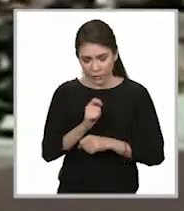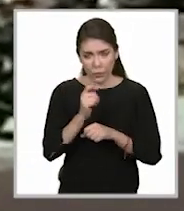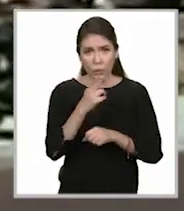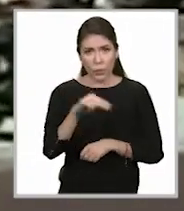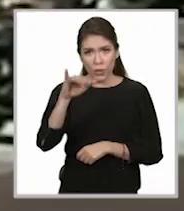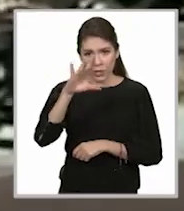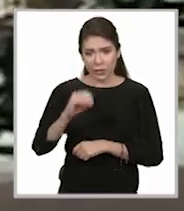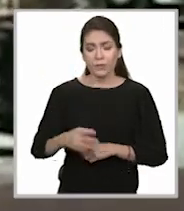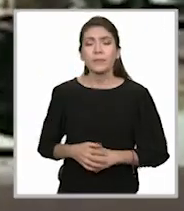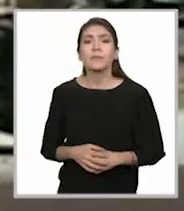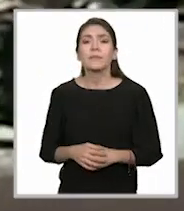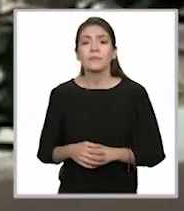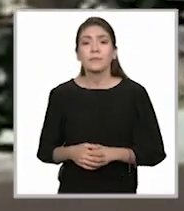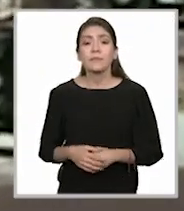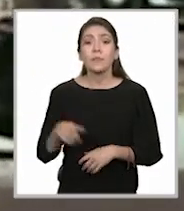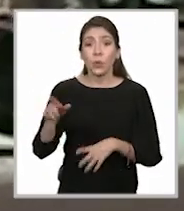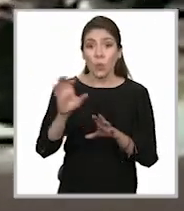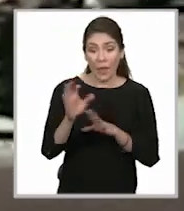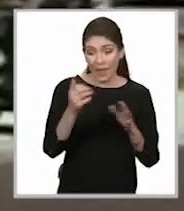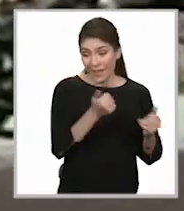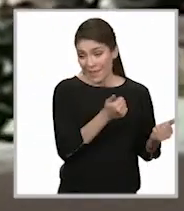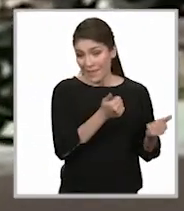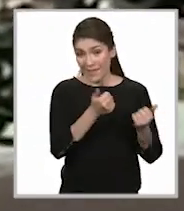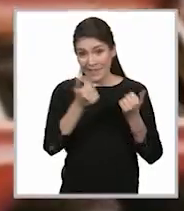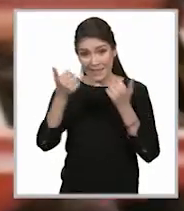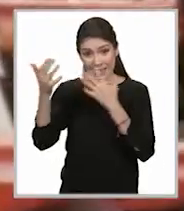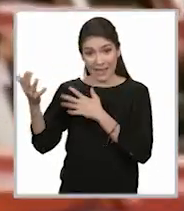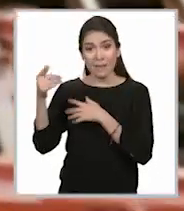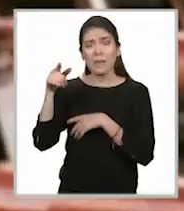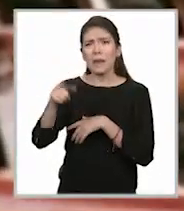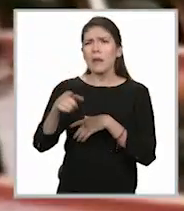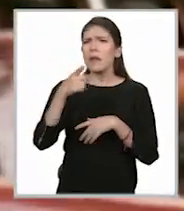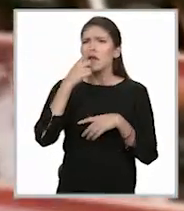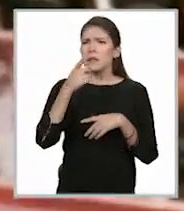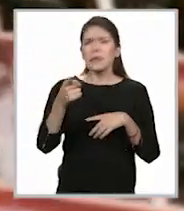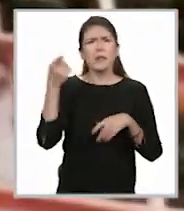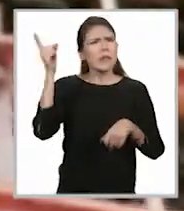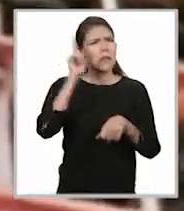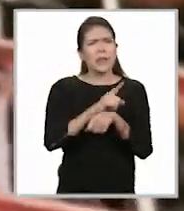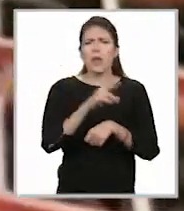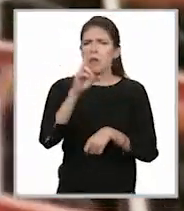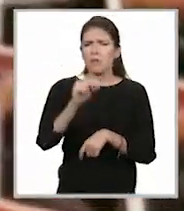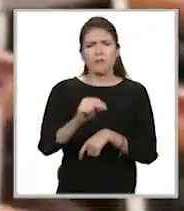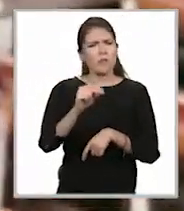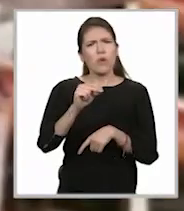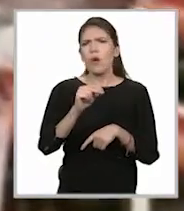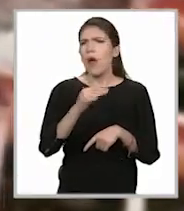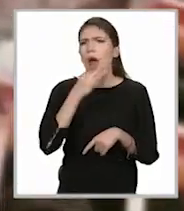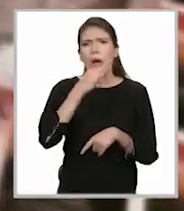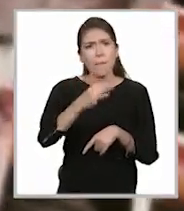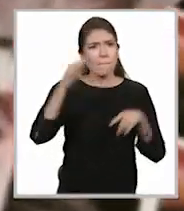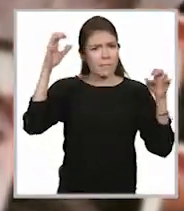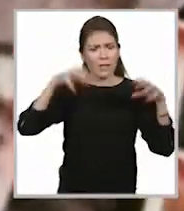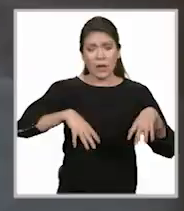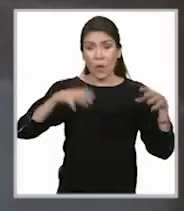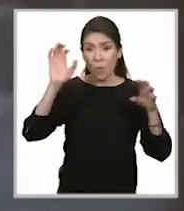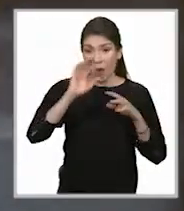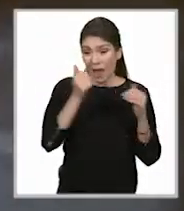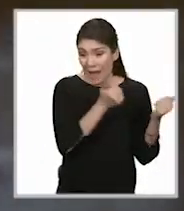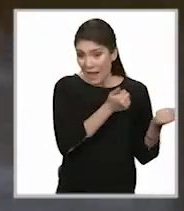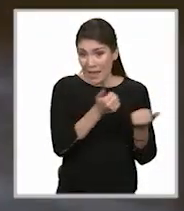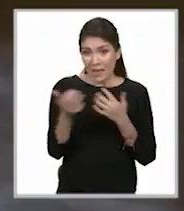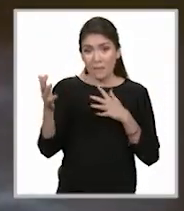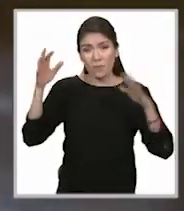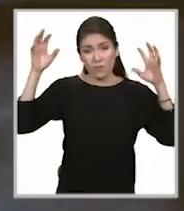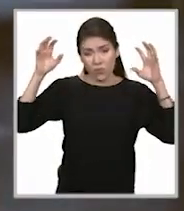fue trasladado, a pesar de que el reporte del tiempo no pronosticaba lluvia para ese día, al entrar a la Ciudad de México comenzó un